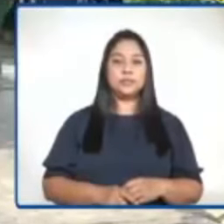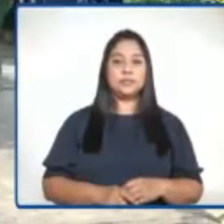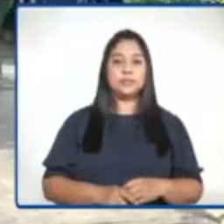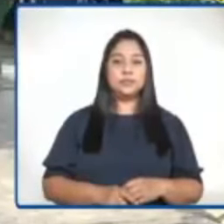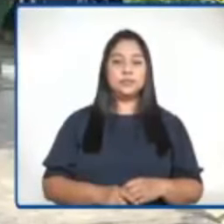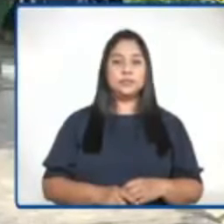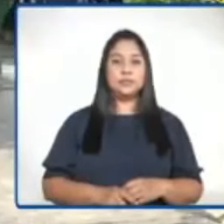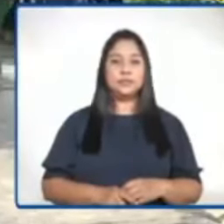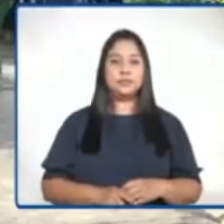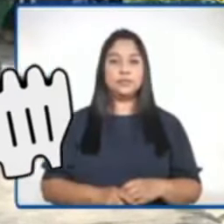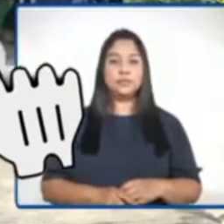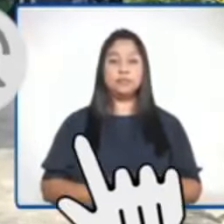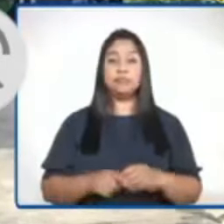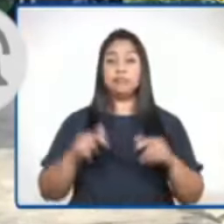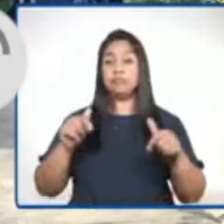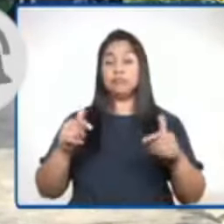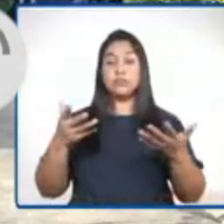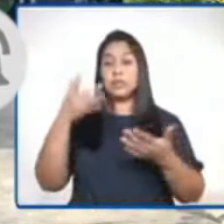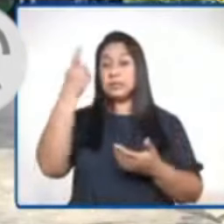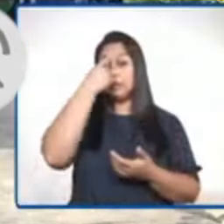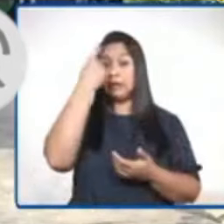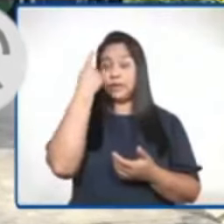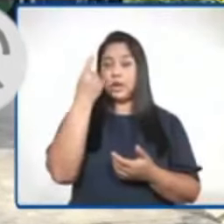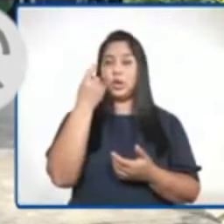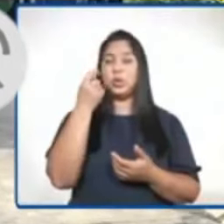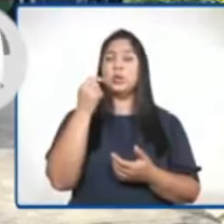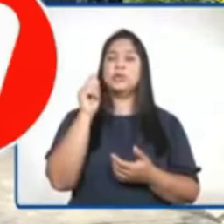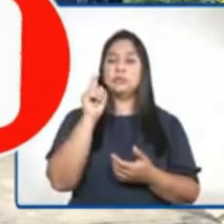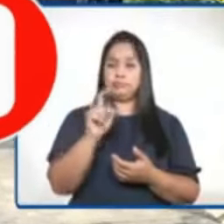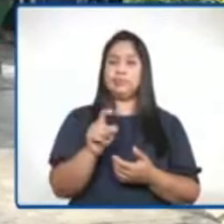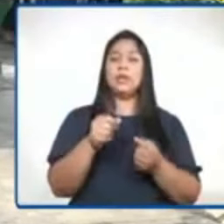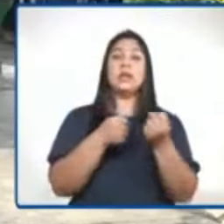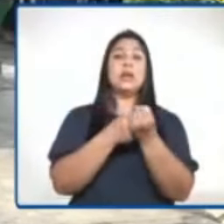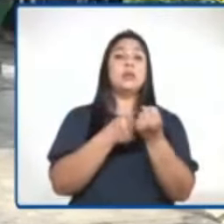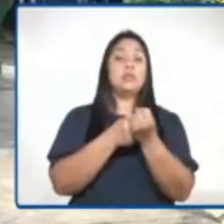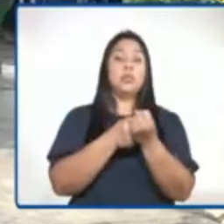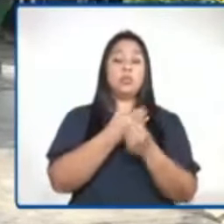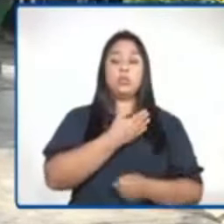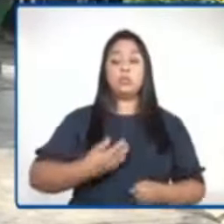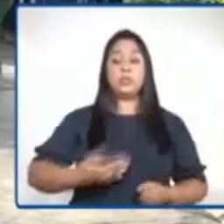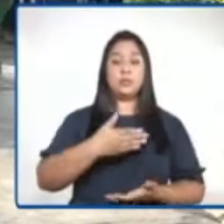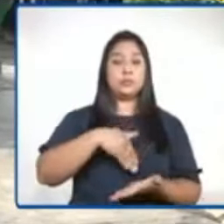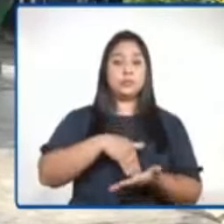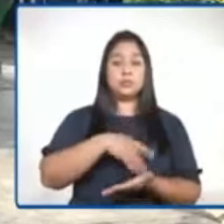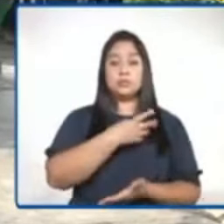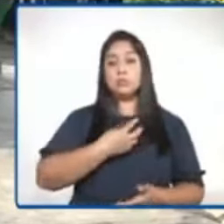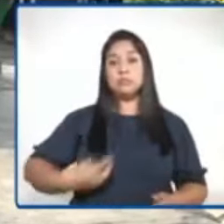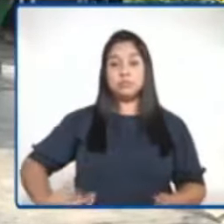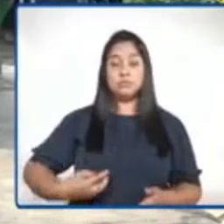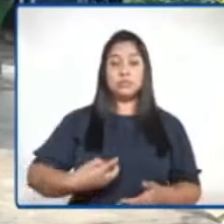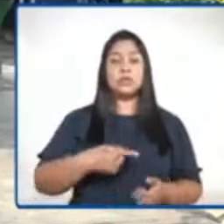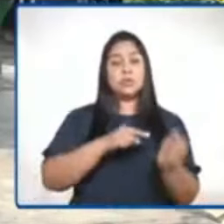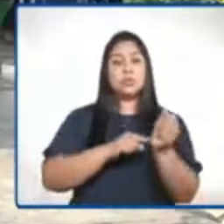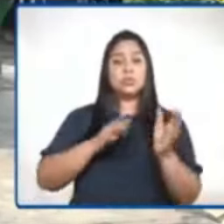Sin duda, este trabajo no podría ser posible sin el apoyo del gobierno central, del presidente